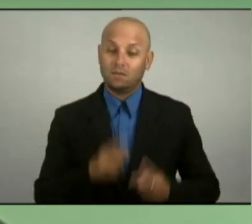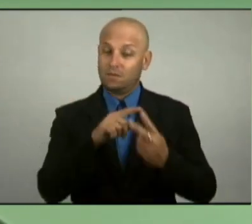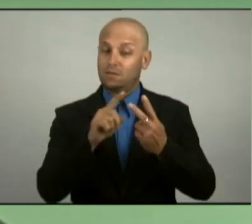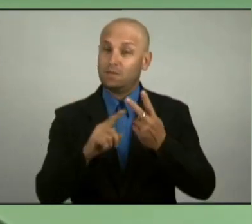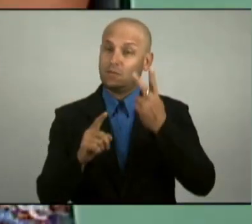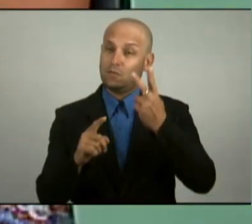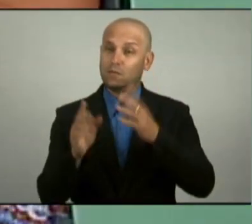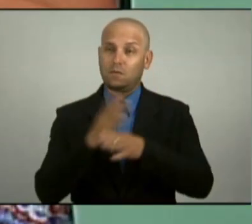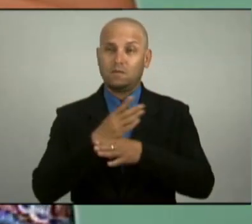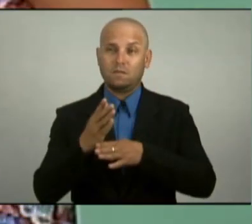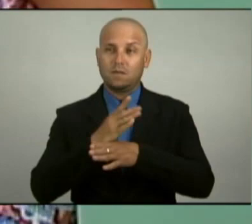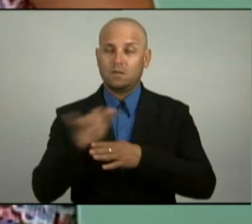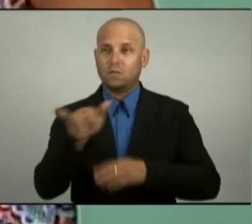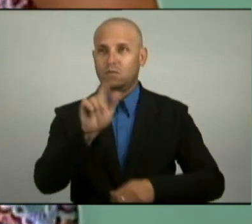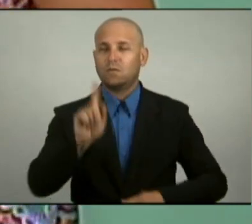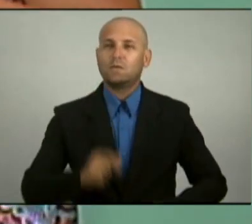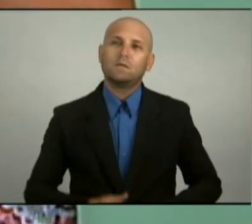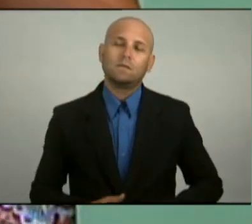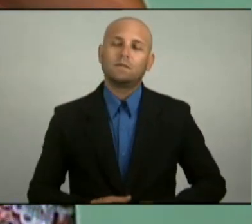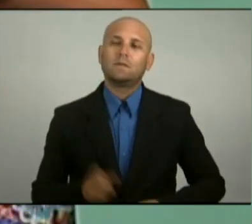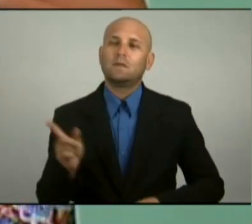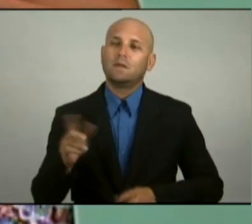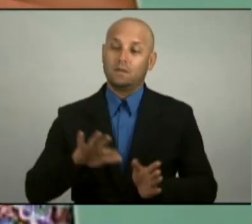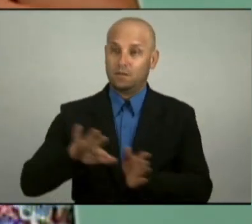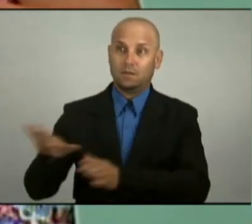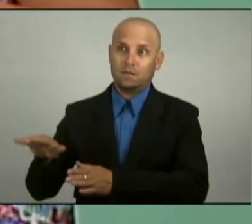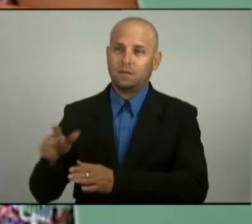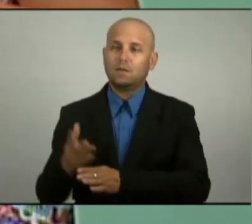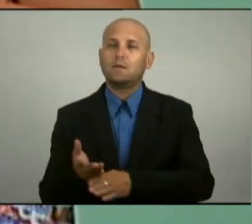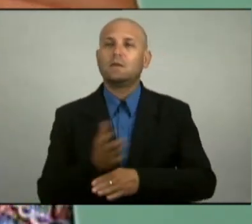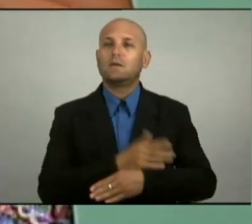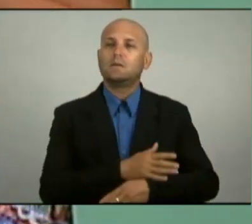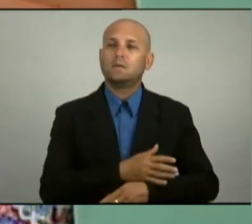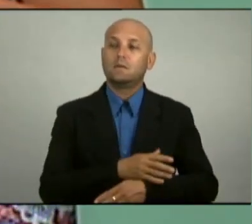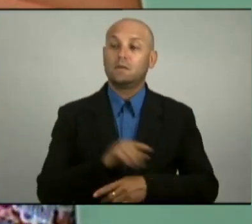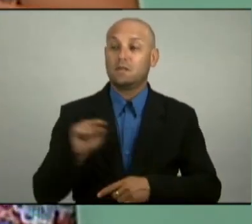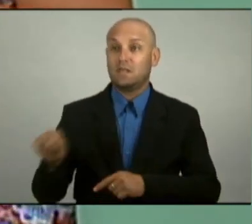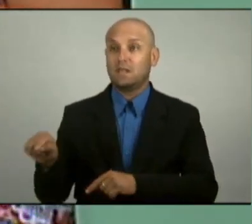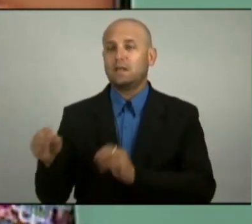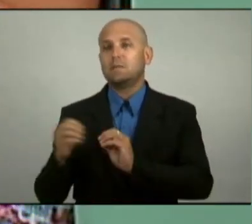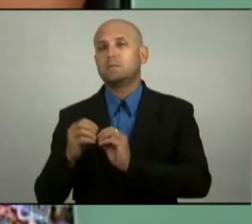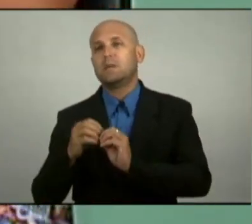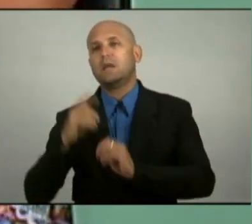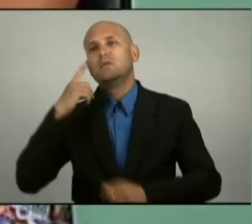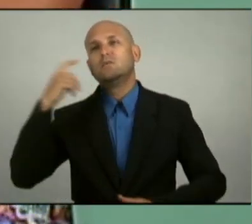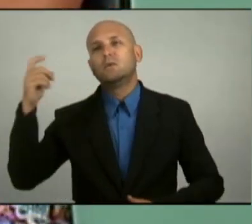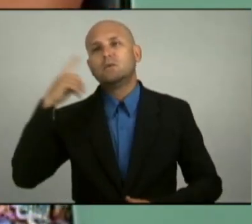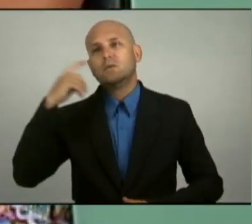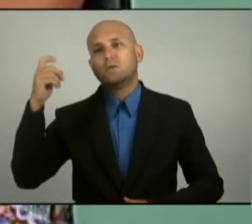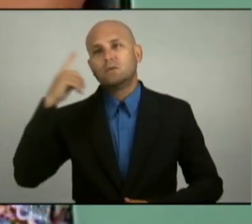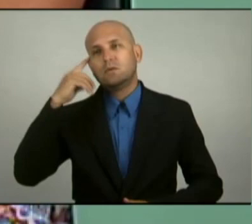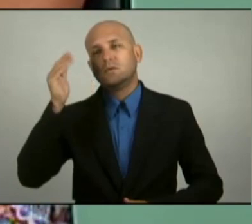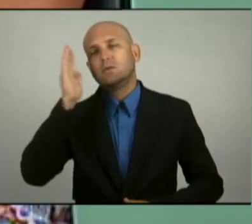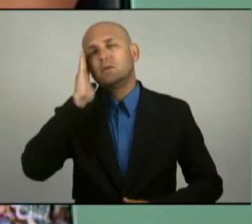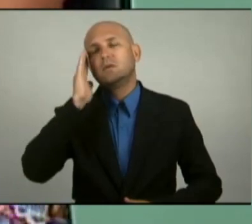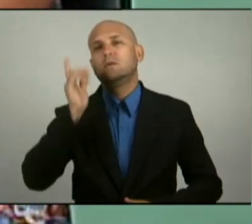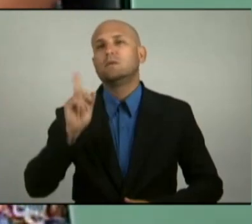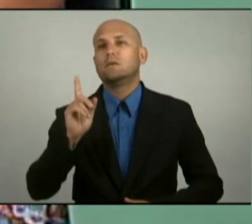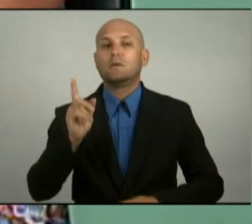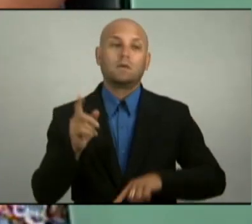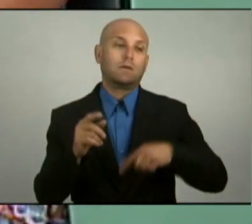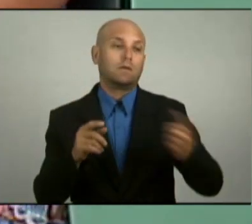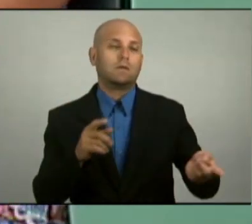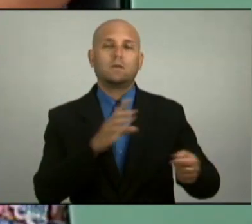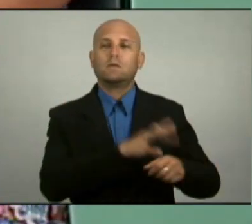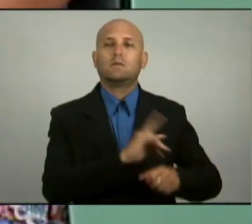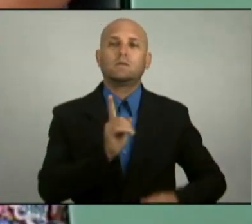entonces me está comentando que todos estos trastornos están asociados sí a una enfermedad o no